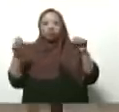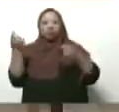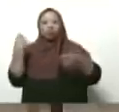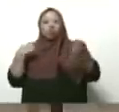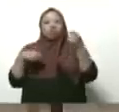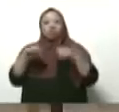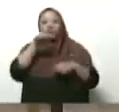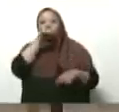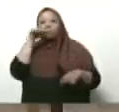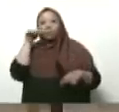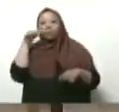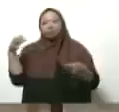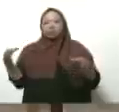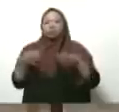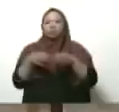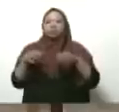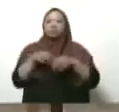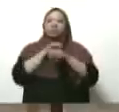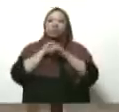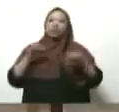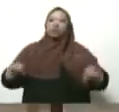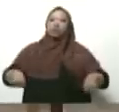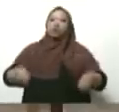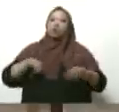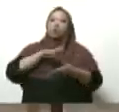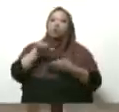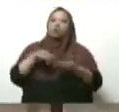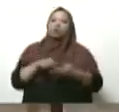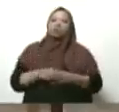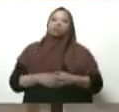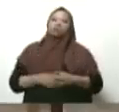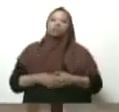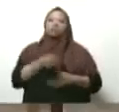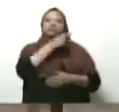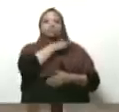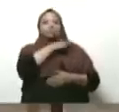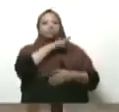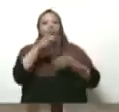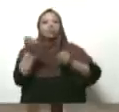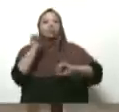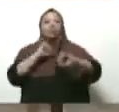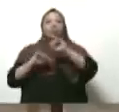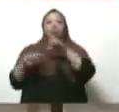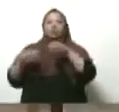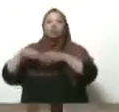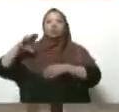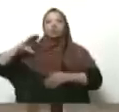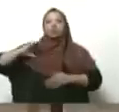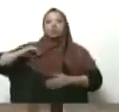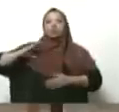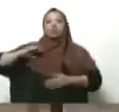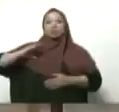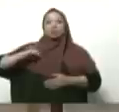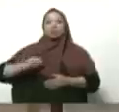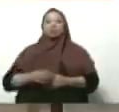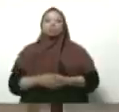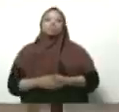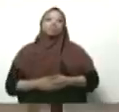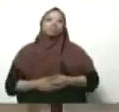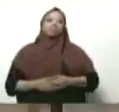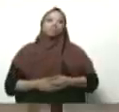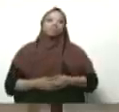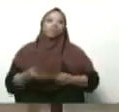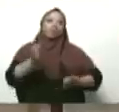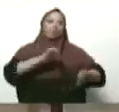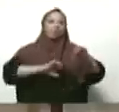comando nacional antidroga de la guardia nacional bolivariana la dirección nacional contra drogas del 6 cpc la dirección nacional